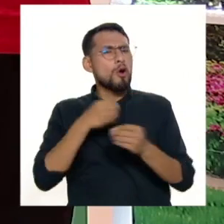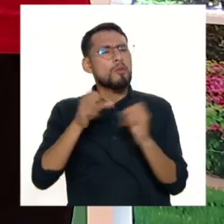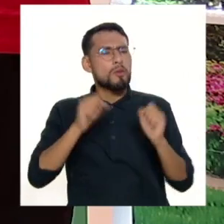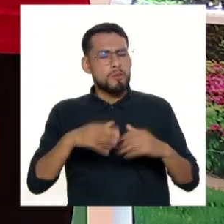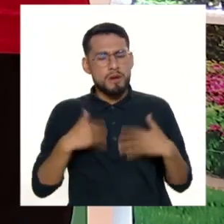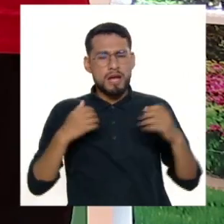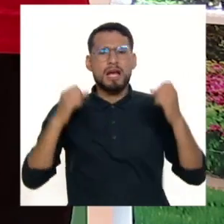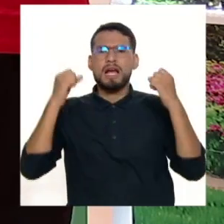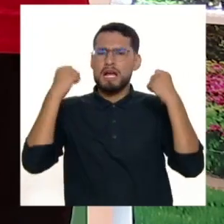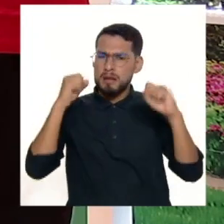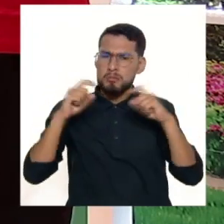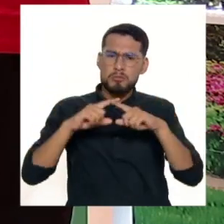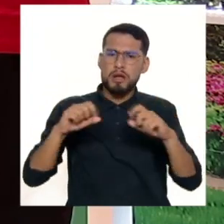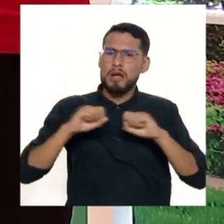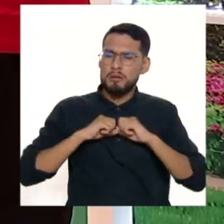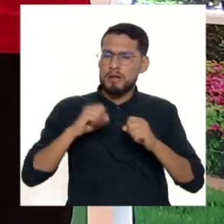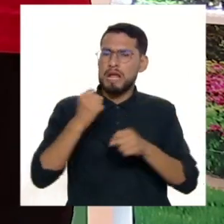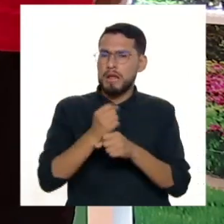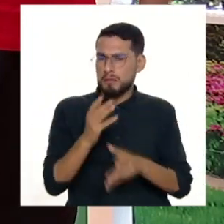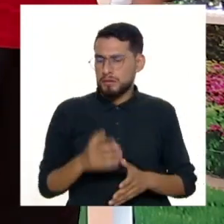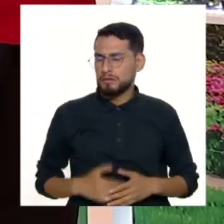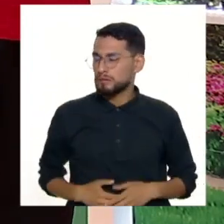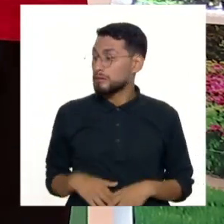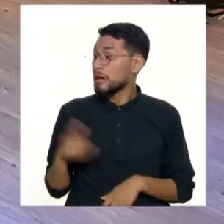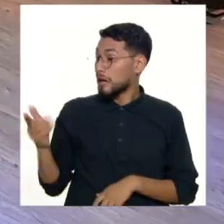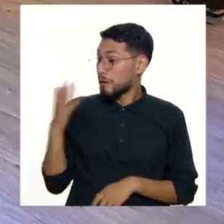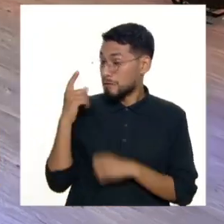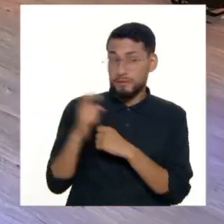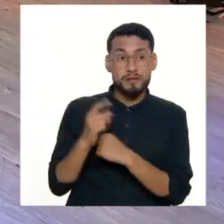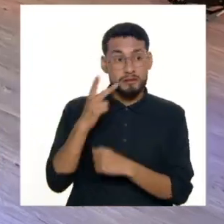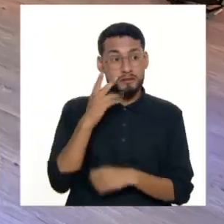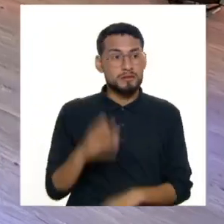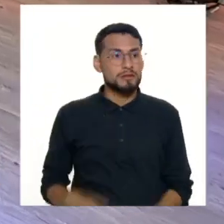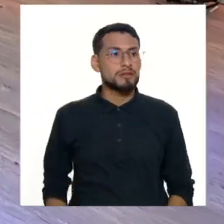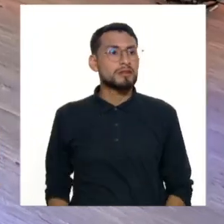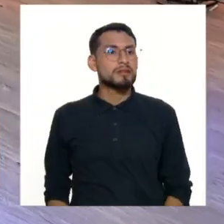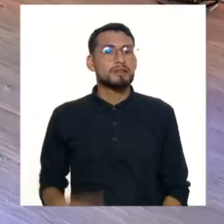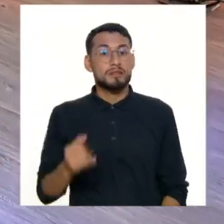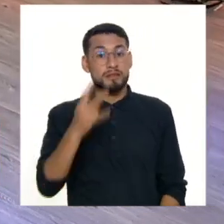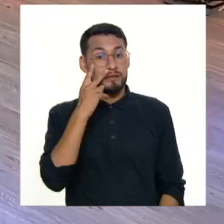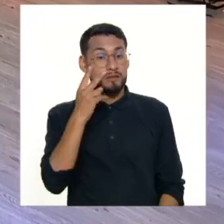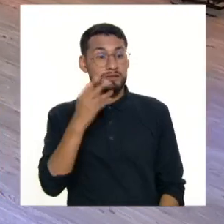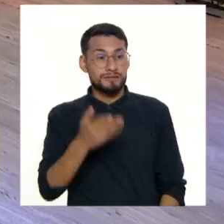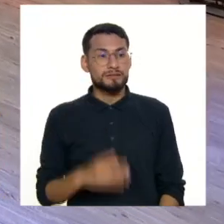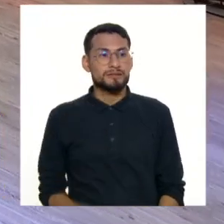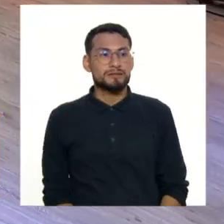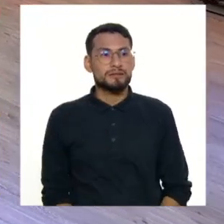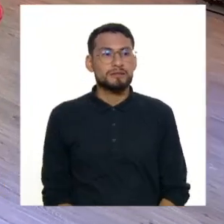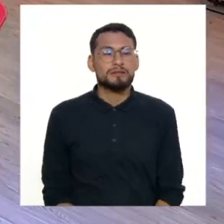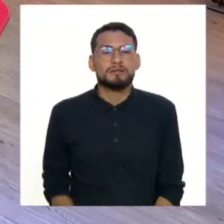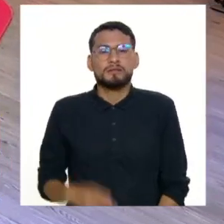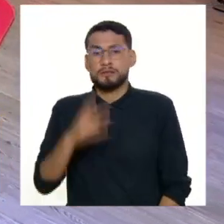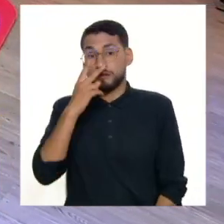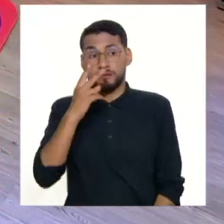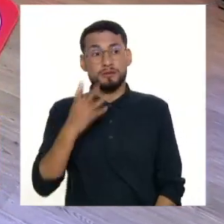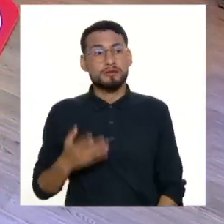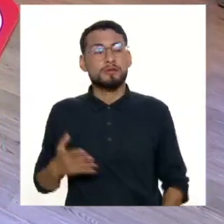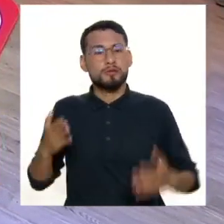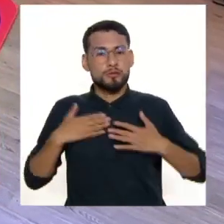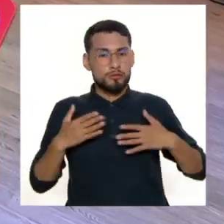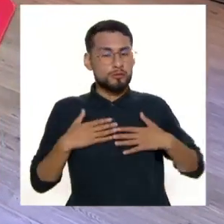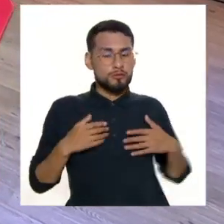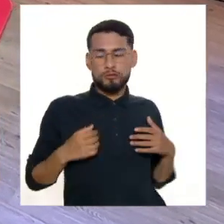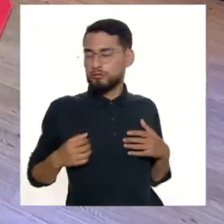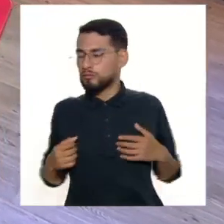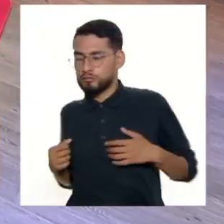gimnasia laboral o pausas activas. Buenísimo. Ok. ¿Nos enseñas? Vamos a movernos un poquito. Vamos a movernos, Bernardo. Vamos a estirar un poquito primero el cuerpo, vamos